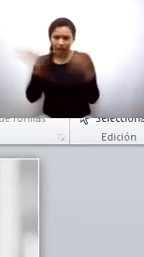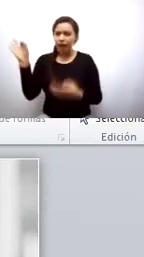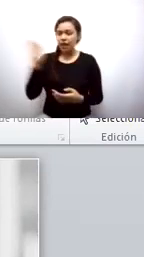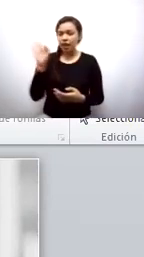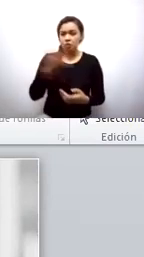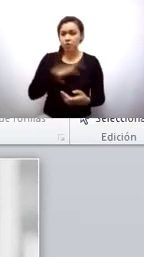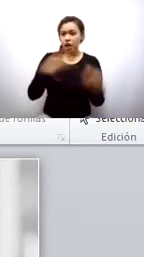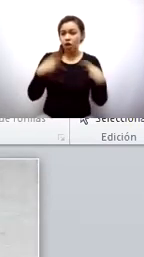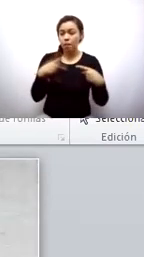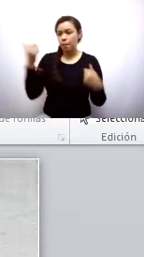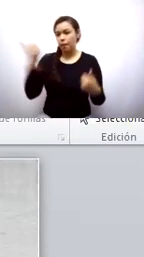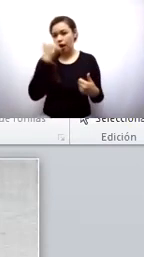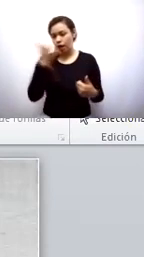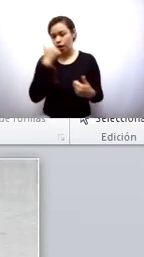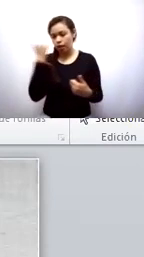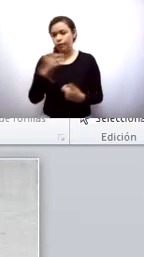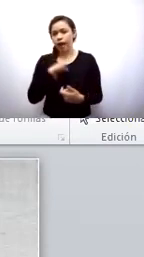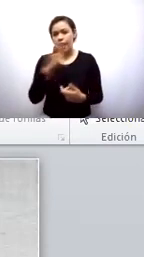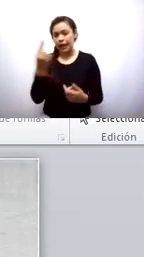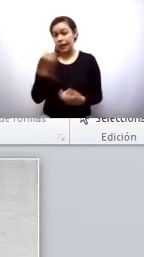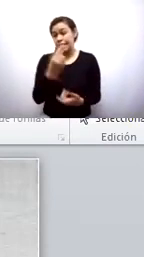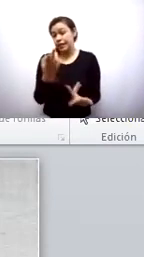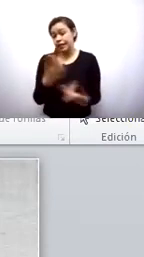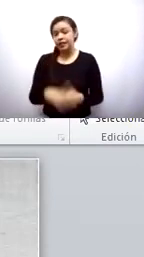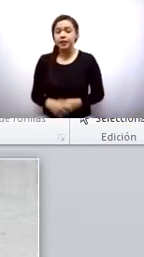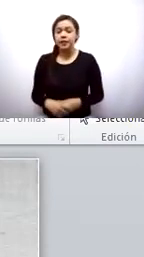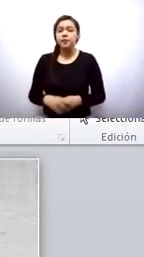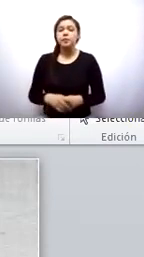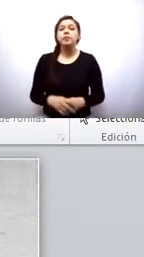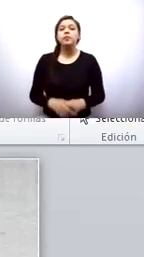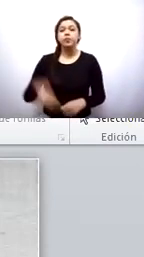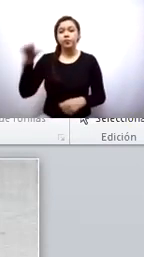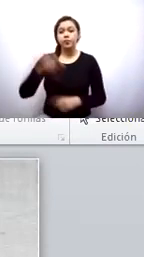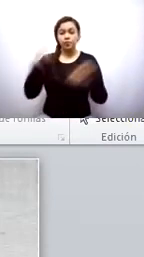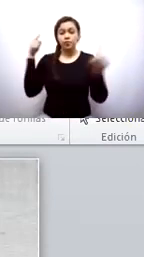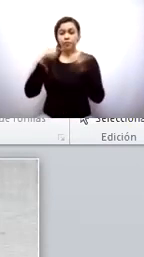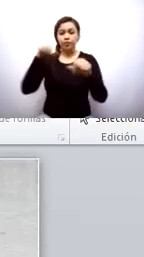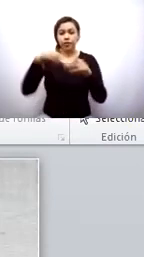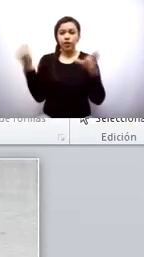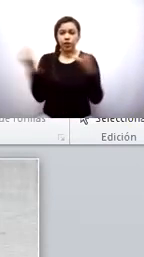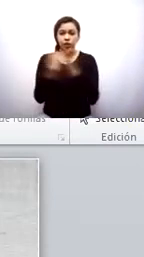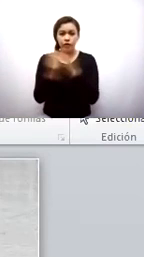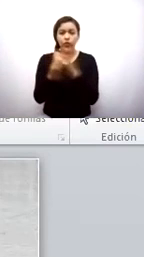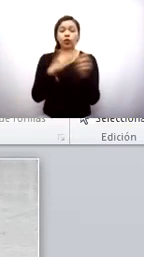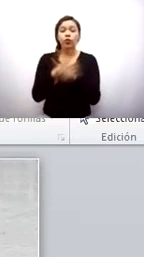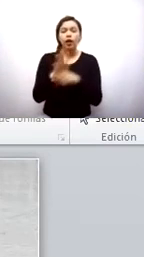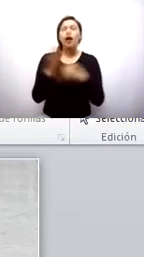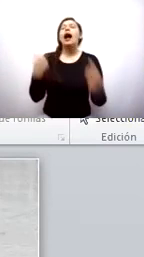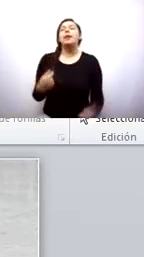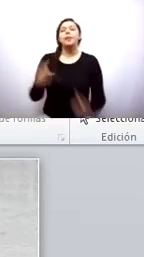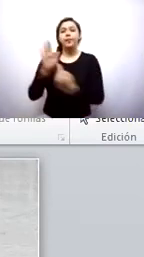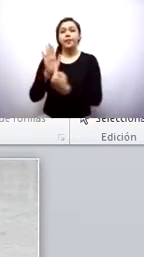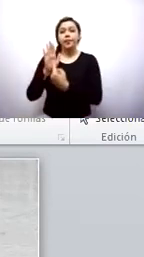alumnos. Entonces vamos a compartir que el objetivo de esta sesión es poder presentar